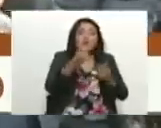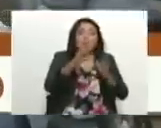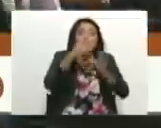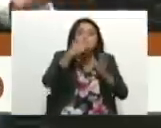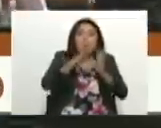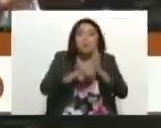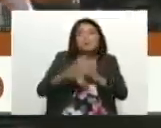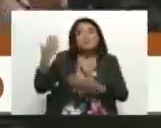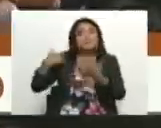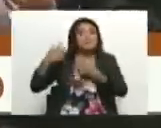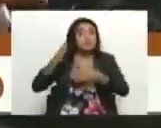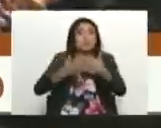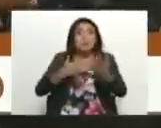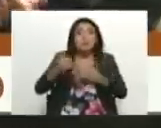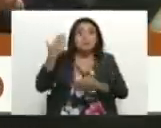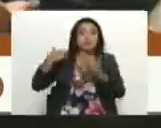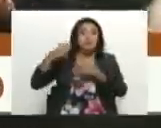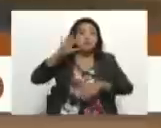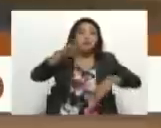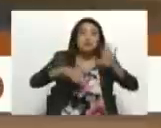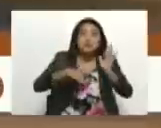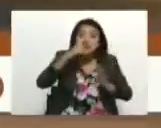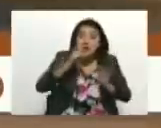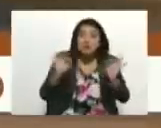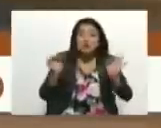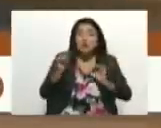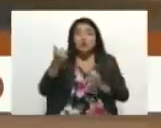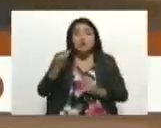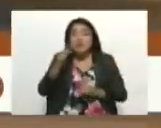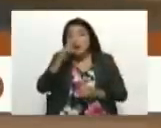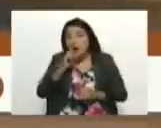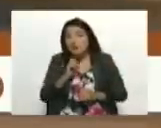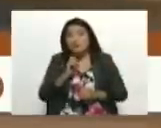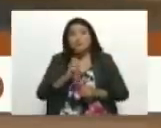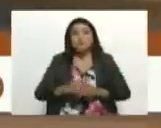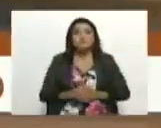10, 15 o 20 años atrás. Bueno, muchísimas gracias.